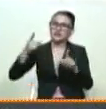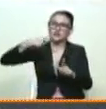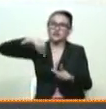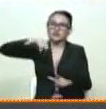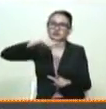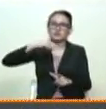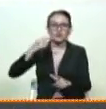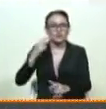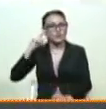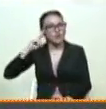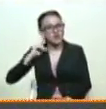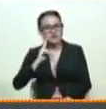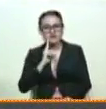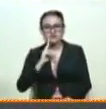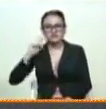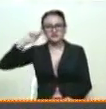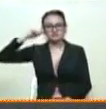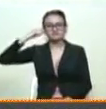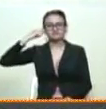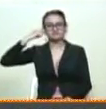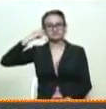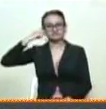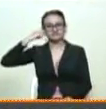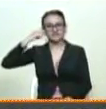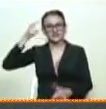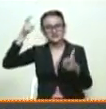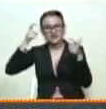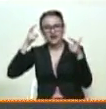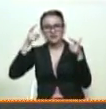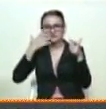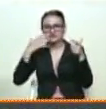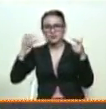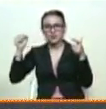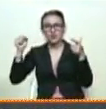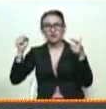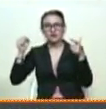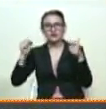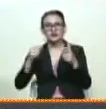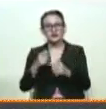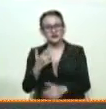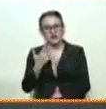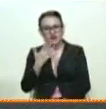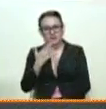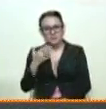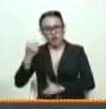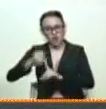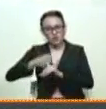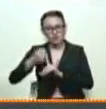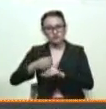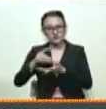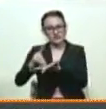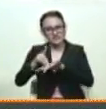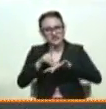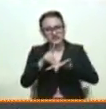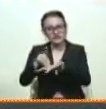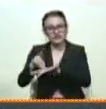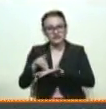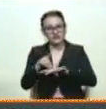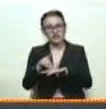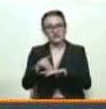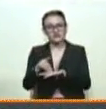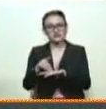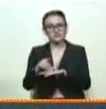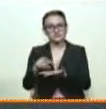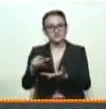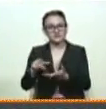de Bolívar, de Zamora y de Chávez, cuyo ejemplo de lucha y dignidad en el estandarte que señala